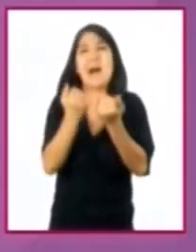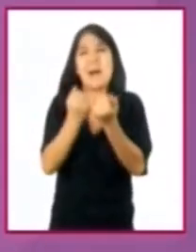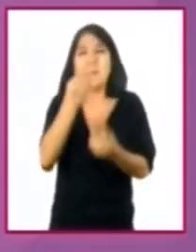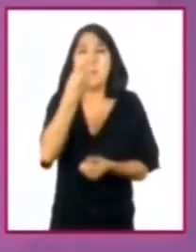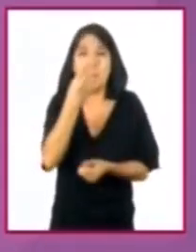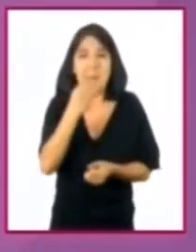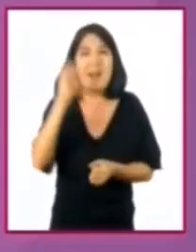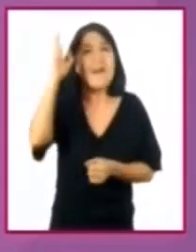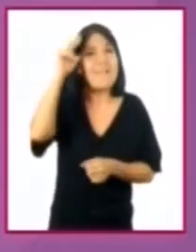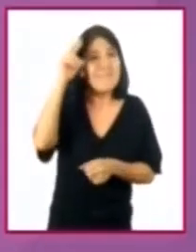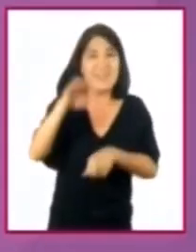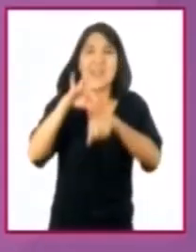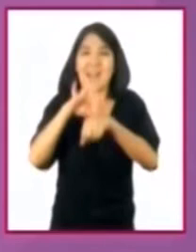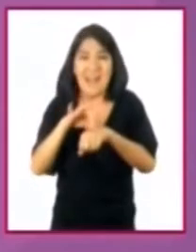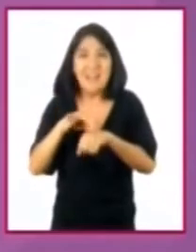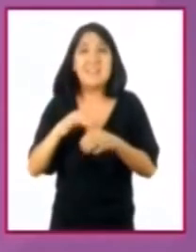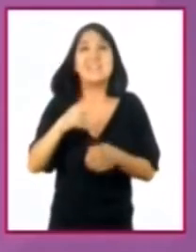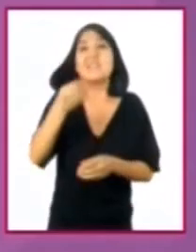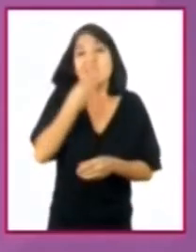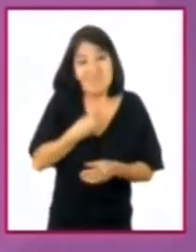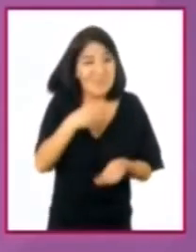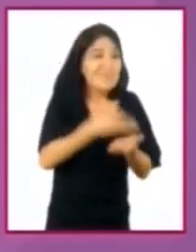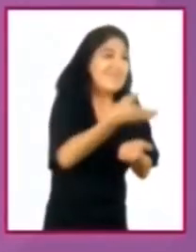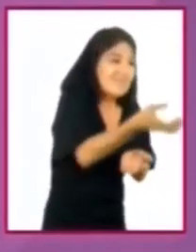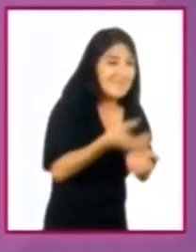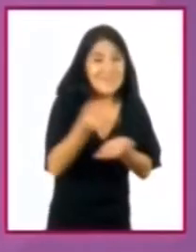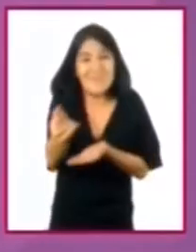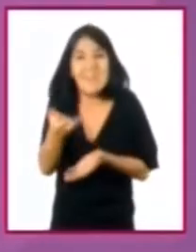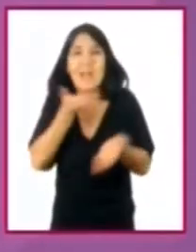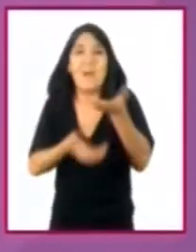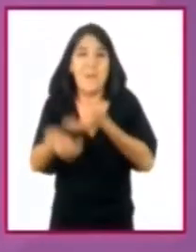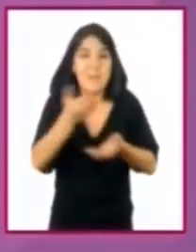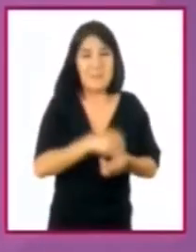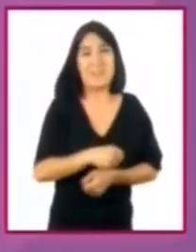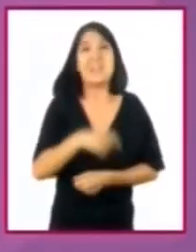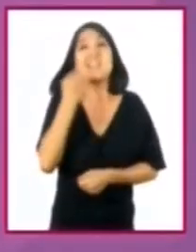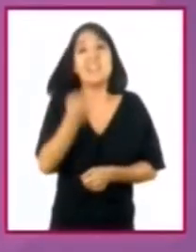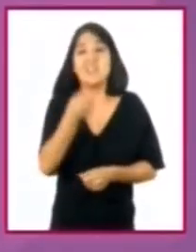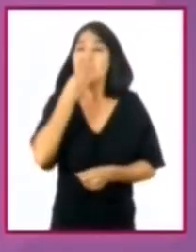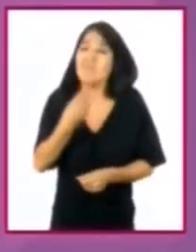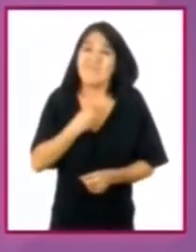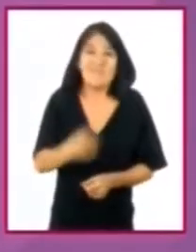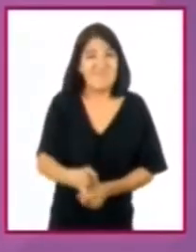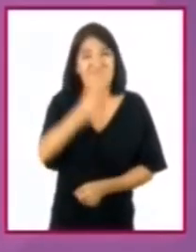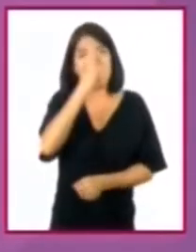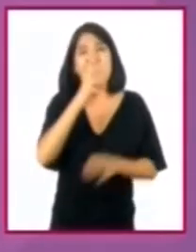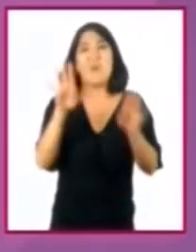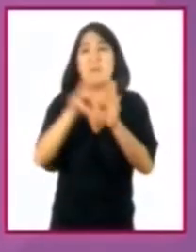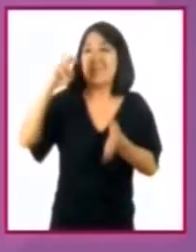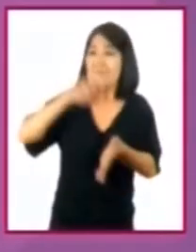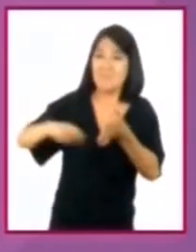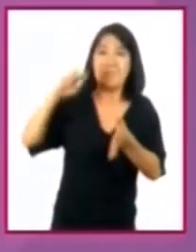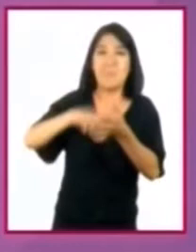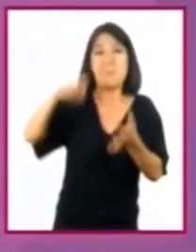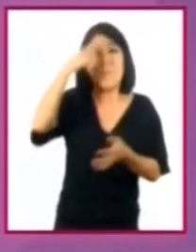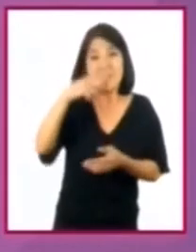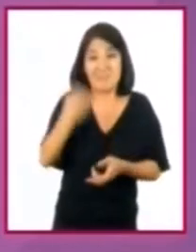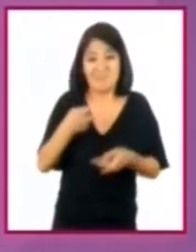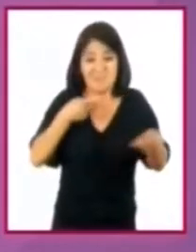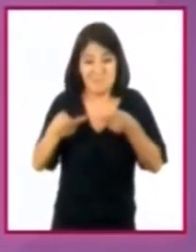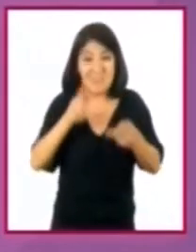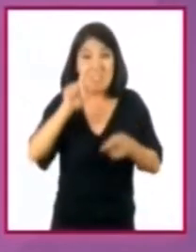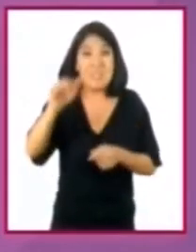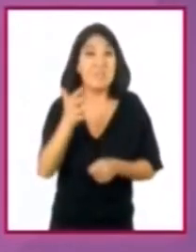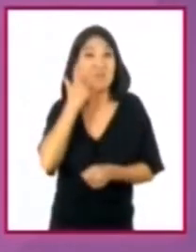conejo, debíamos compartirlo con los otros jóvenes. Así nos endurecían, así nos preparaban para nuestros grandes